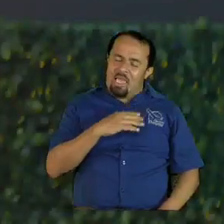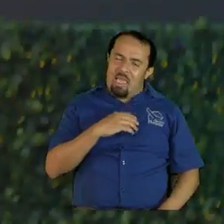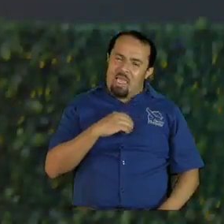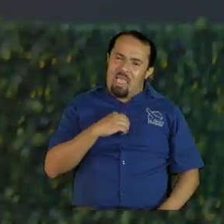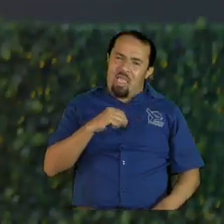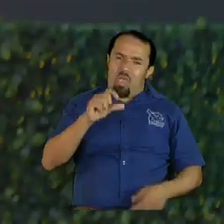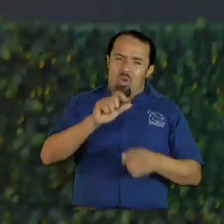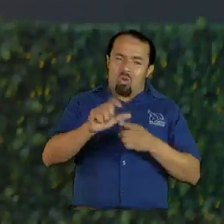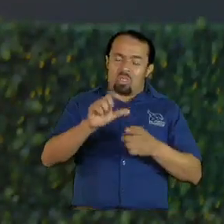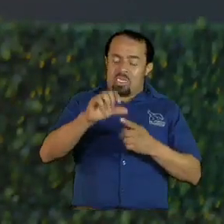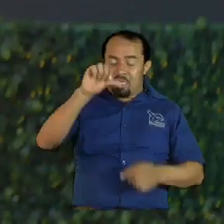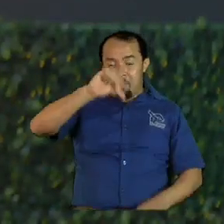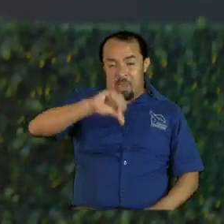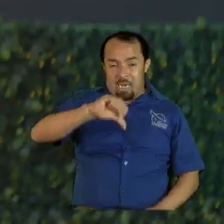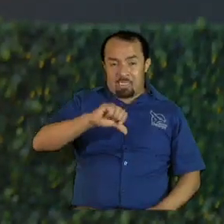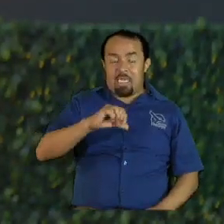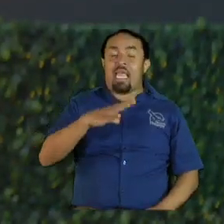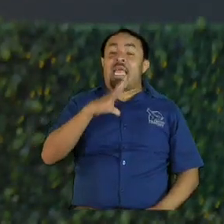hay oportunidad.